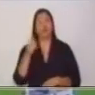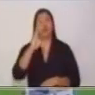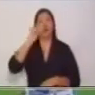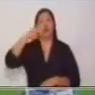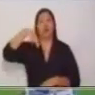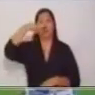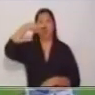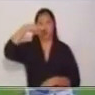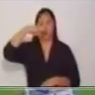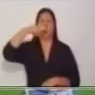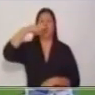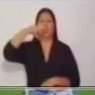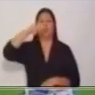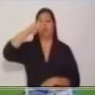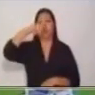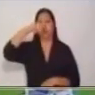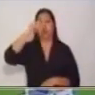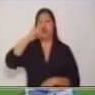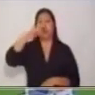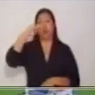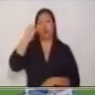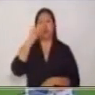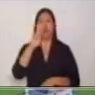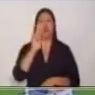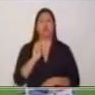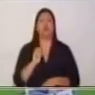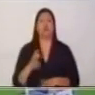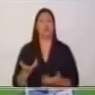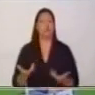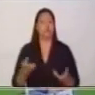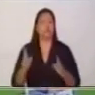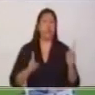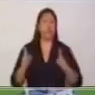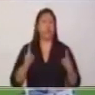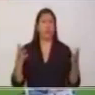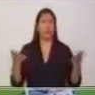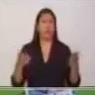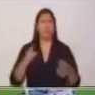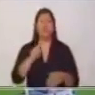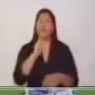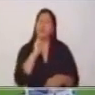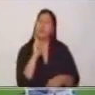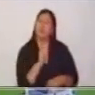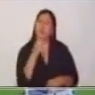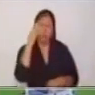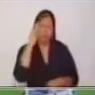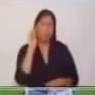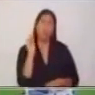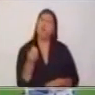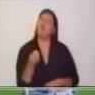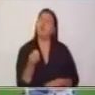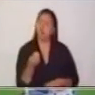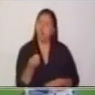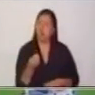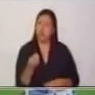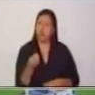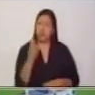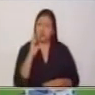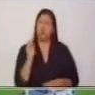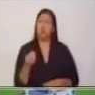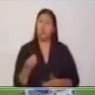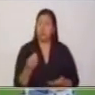utilizando? ¿El denotativo o el connotativo? Y pregúntate por qué. ¿Por qué está utilizando el